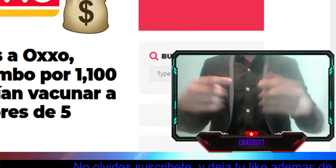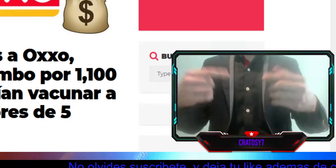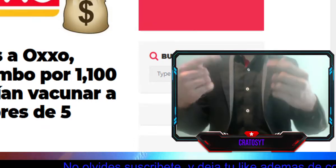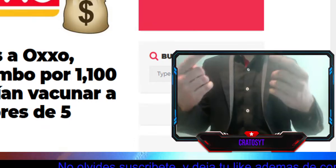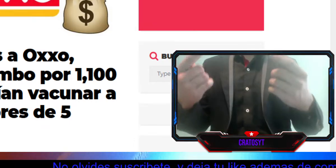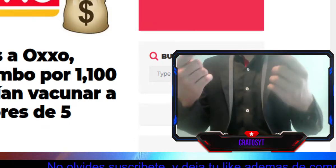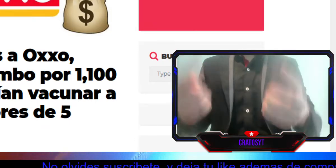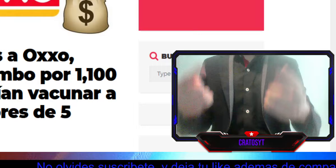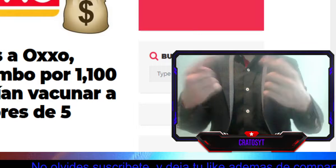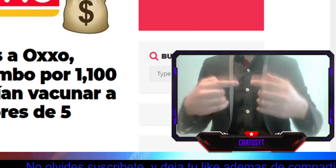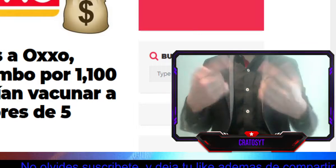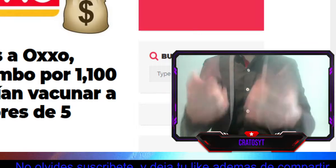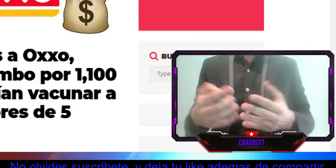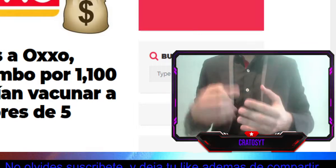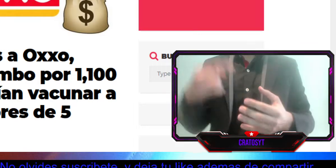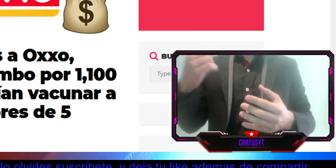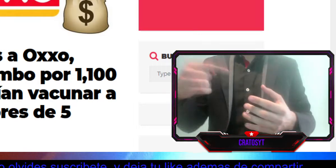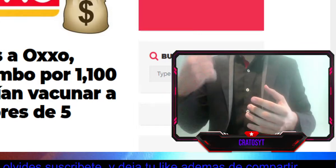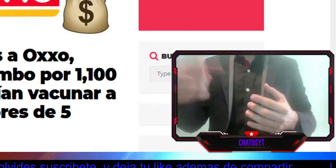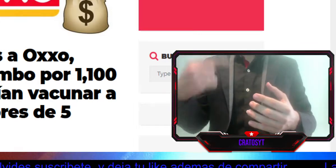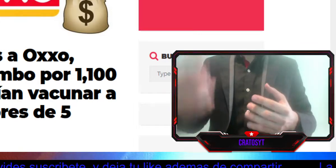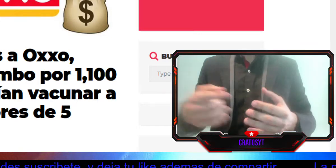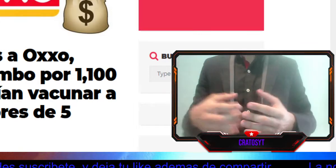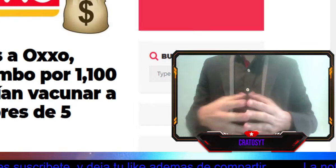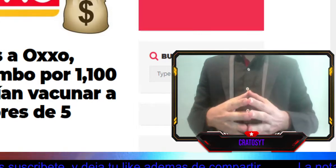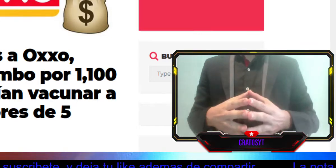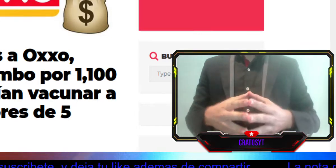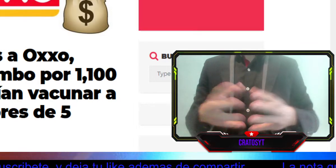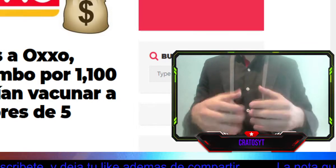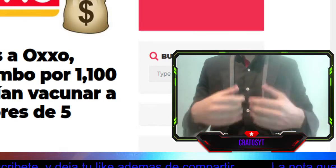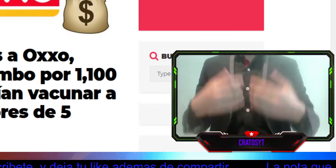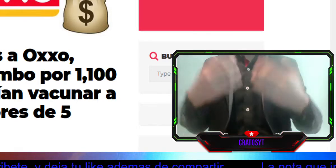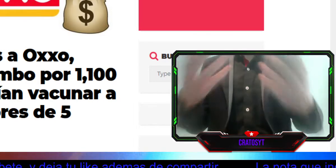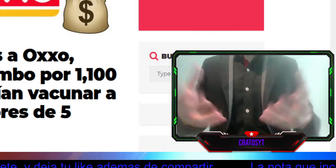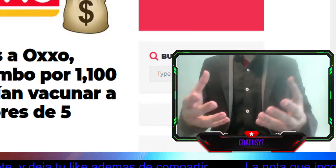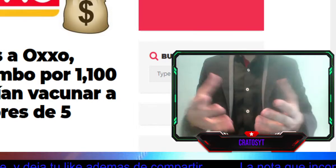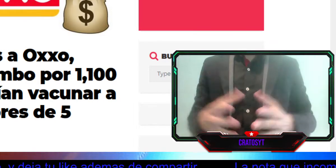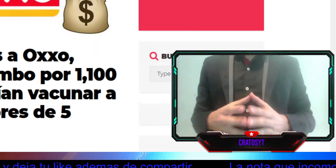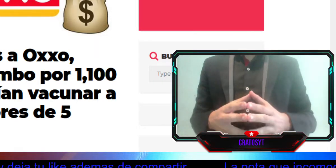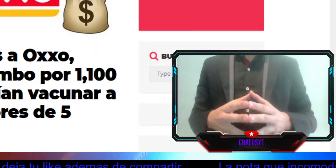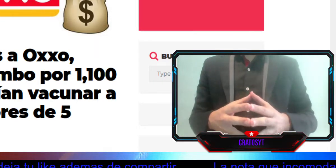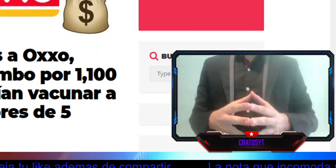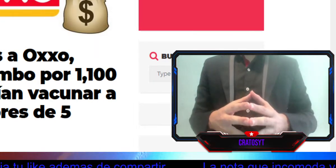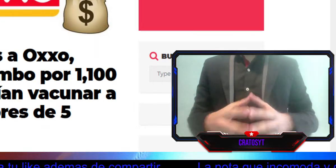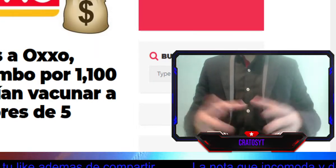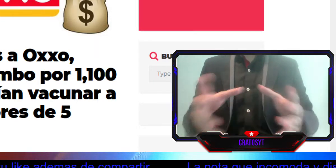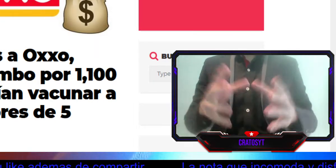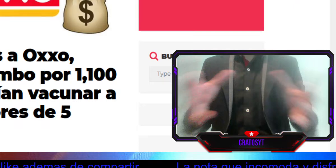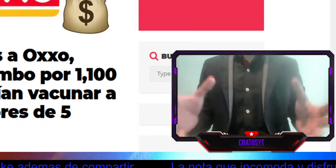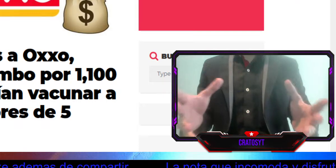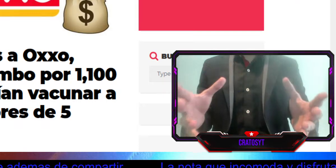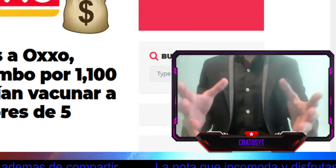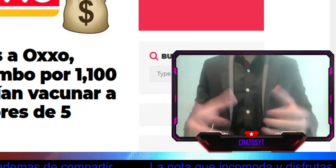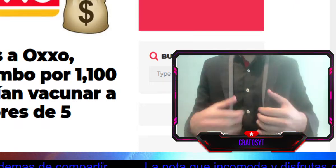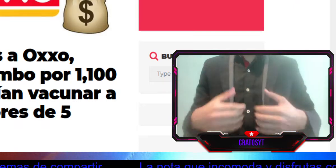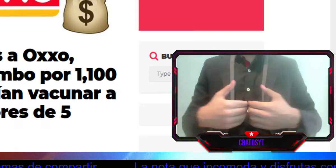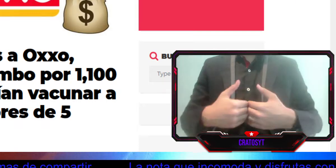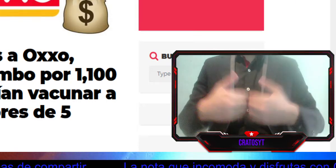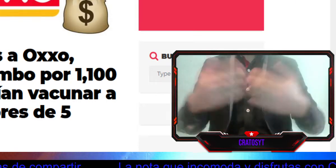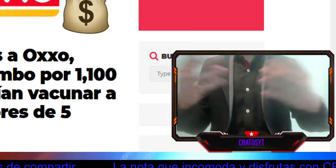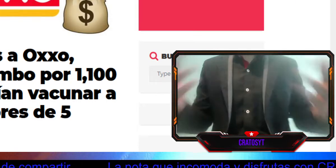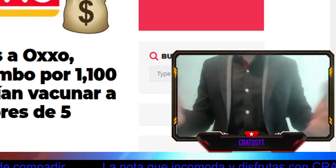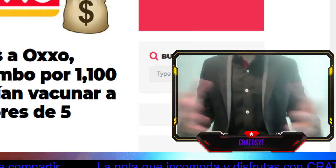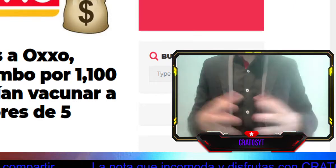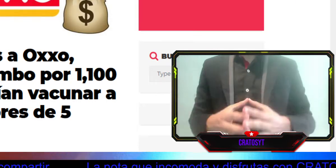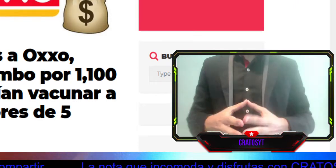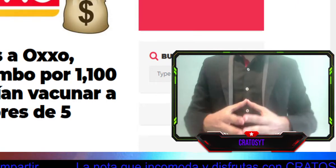o no tienes la velocidad del viento que se requiere para girar las aspas de los campos eólicos, pues entonces lo que ocurre es que no vas a generar energía. O si se